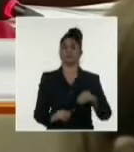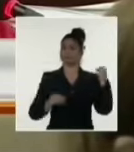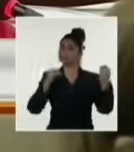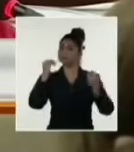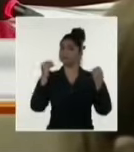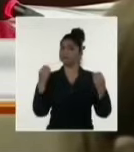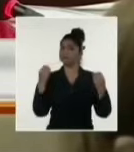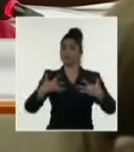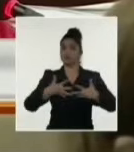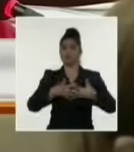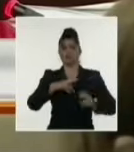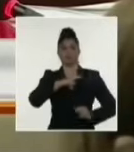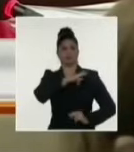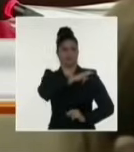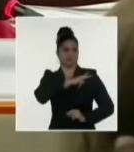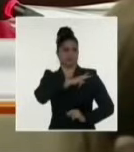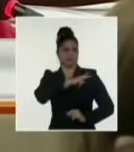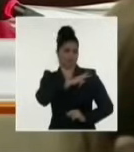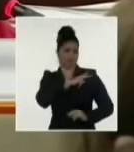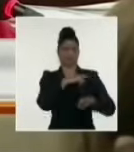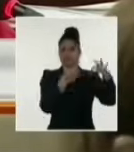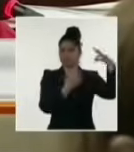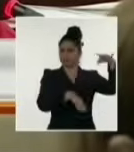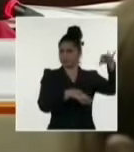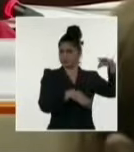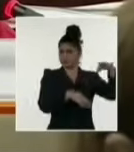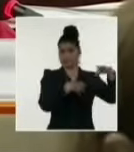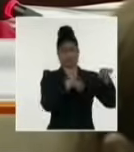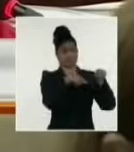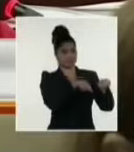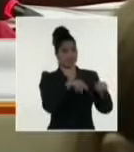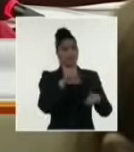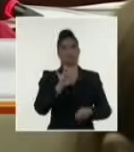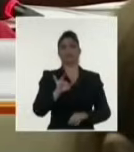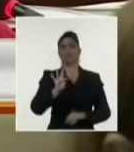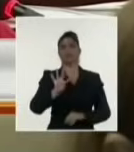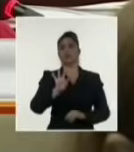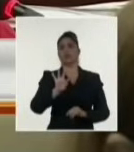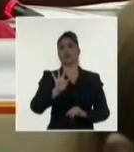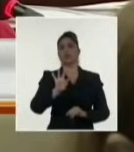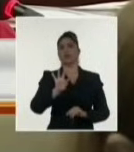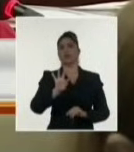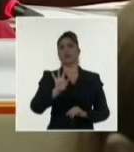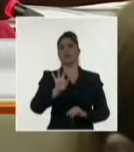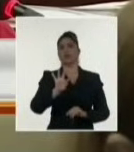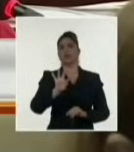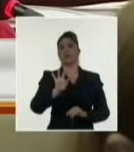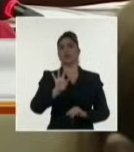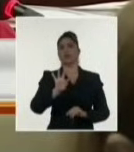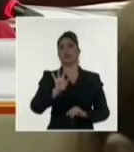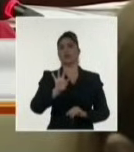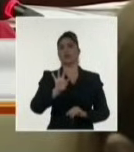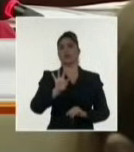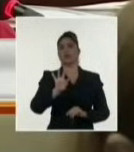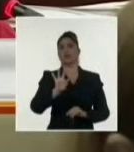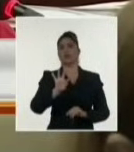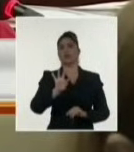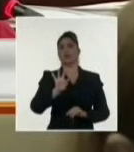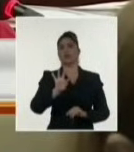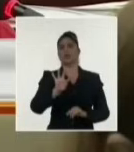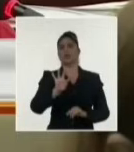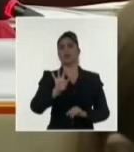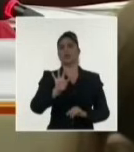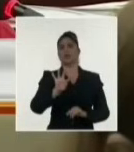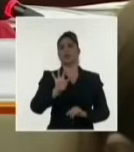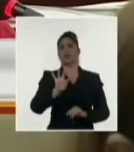cuadro tenemos nuestra plantilla cubierta un 74.1 por se está trabajando al tipo lo que le preocupa es que hay cada vez